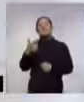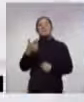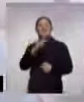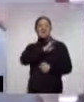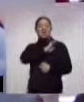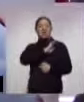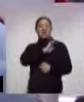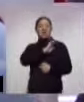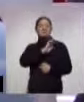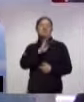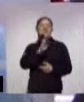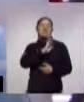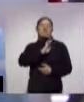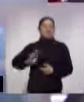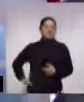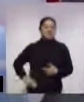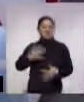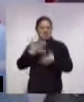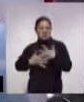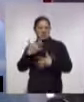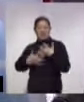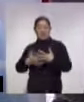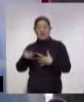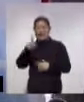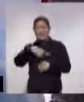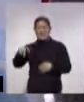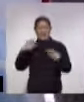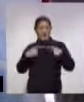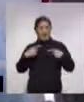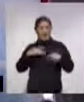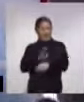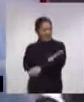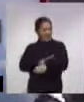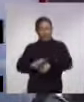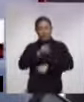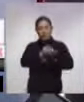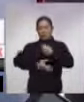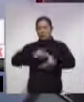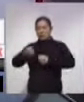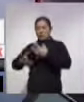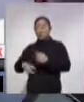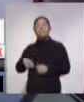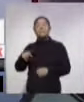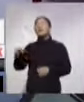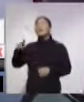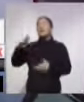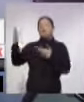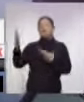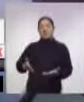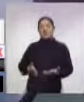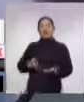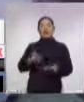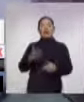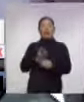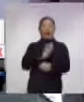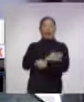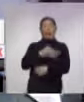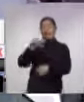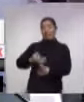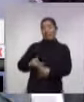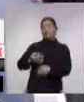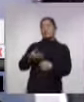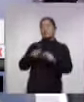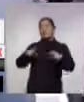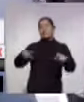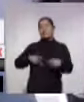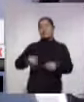beneficiadas. La gente llega desde muy temprano, antes de que comience la actividad formal o que se haga el protocolo. Están